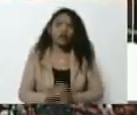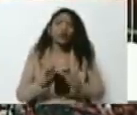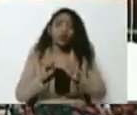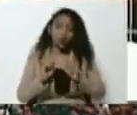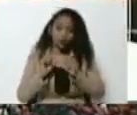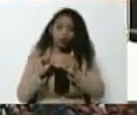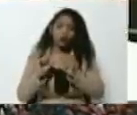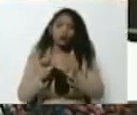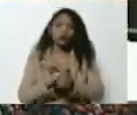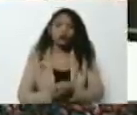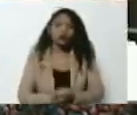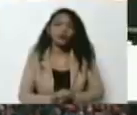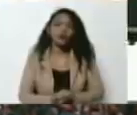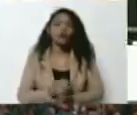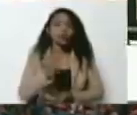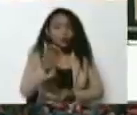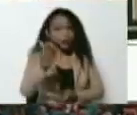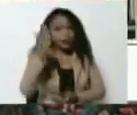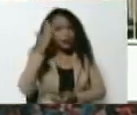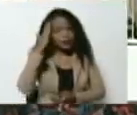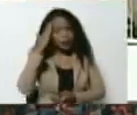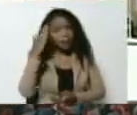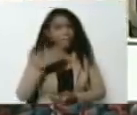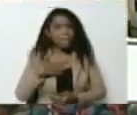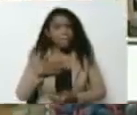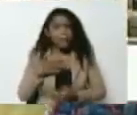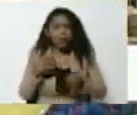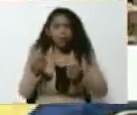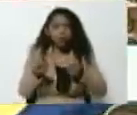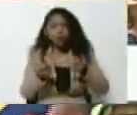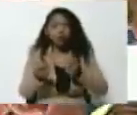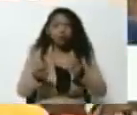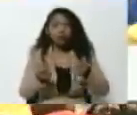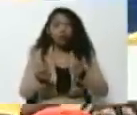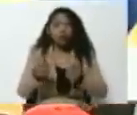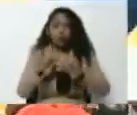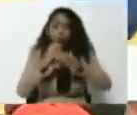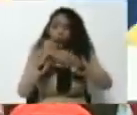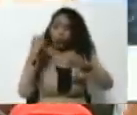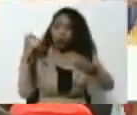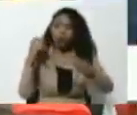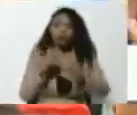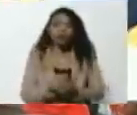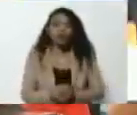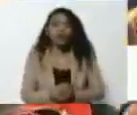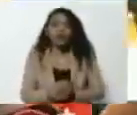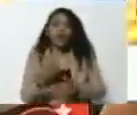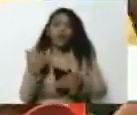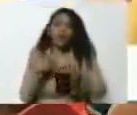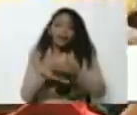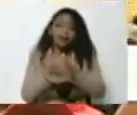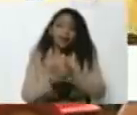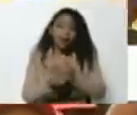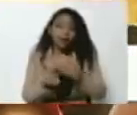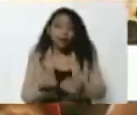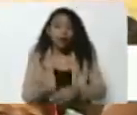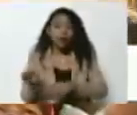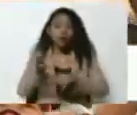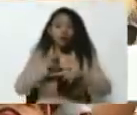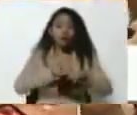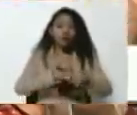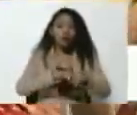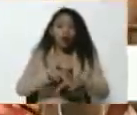siendo, y ustedes son mis pasajeros y pasajeras que van a la